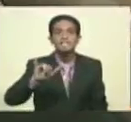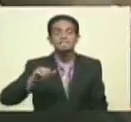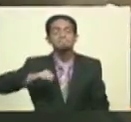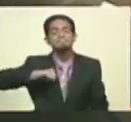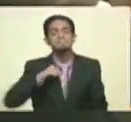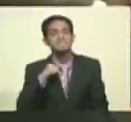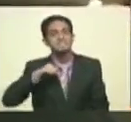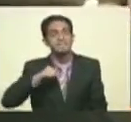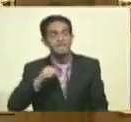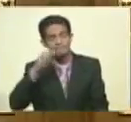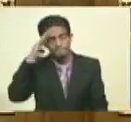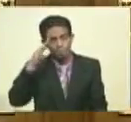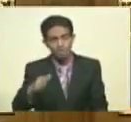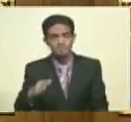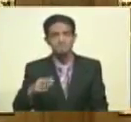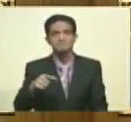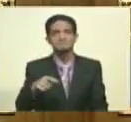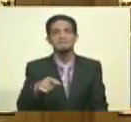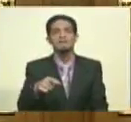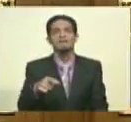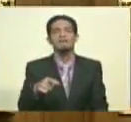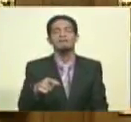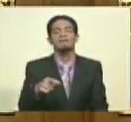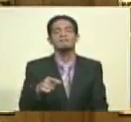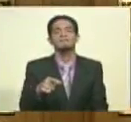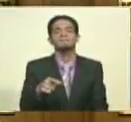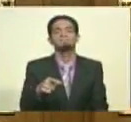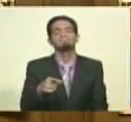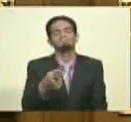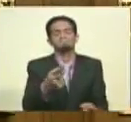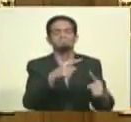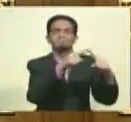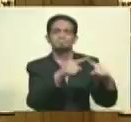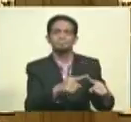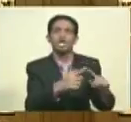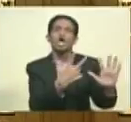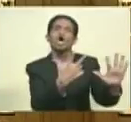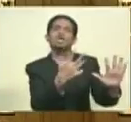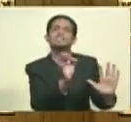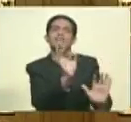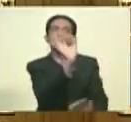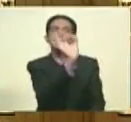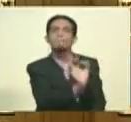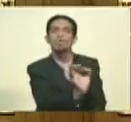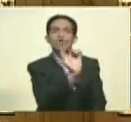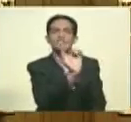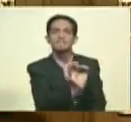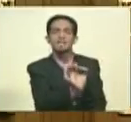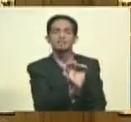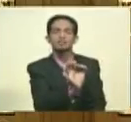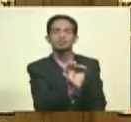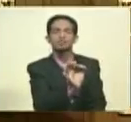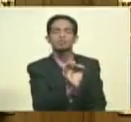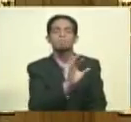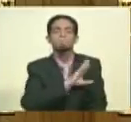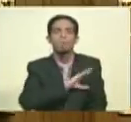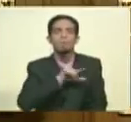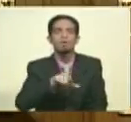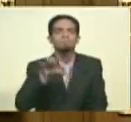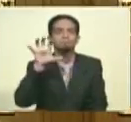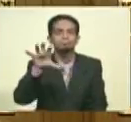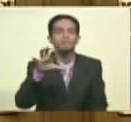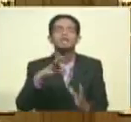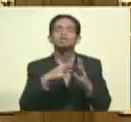chavista, como ese 80% aproximadamente del país que en todas las